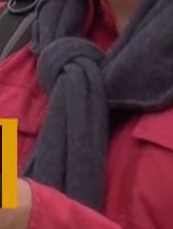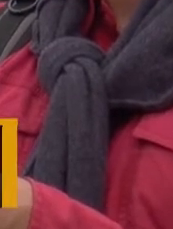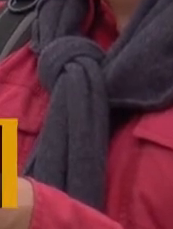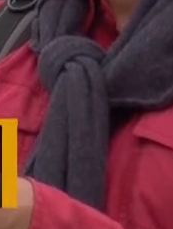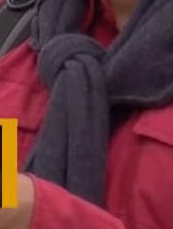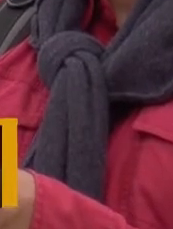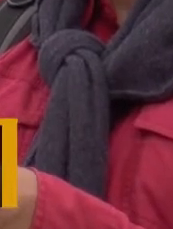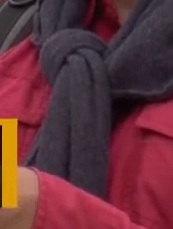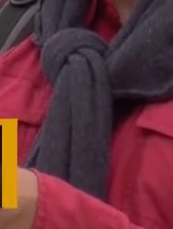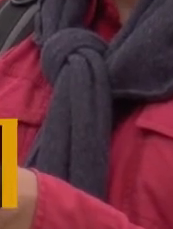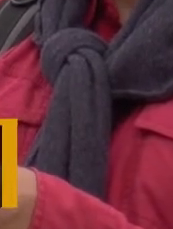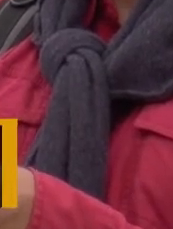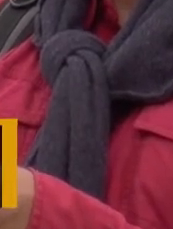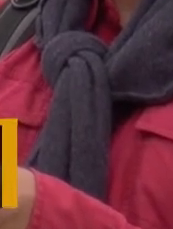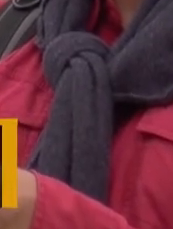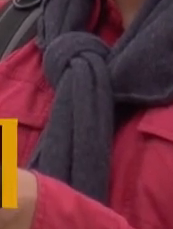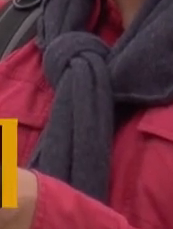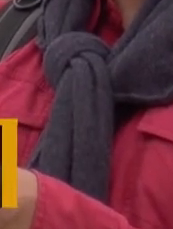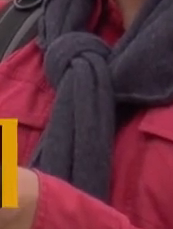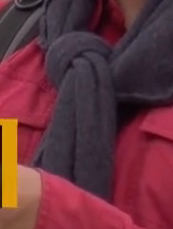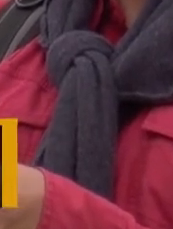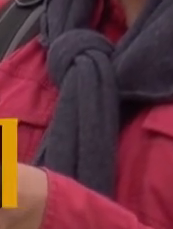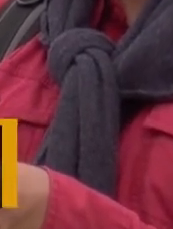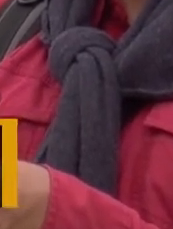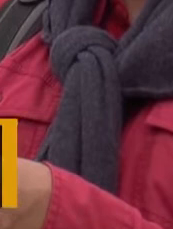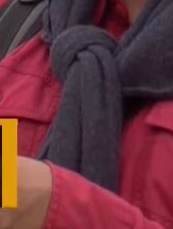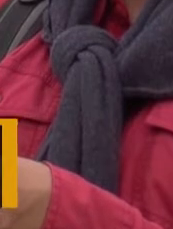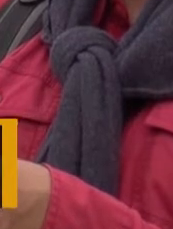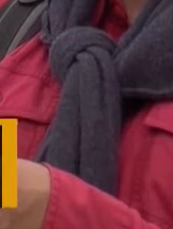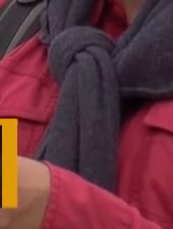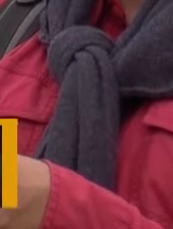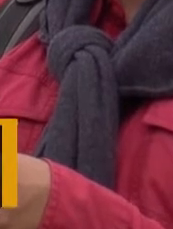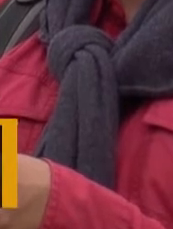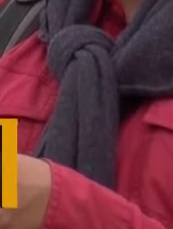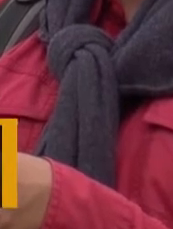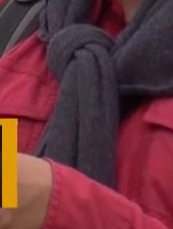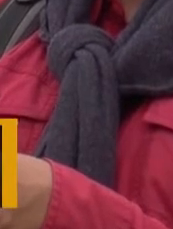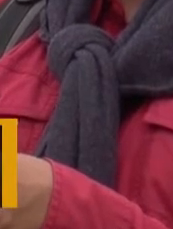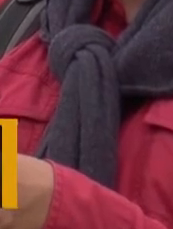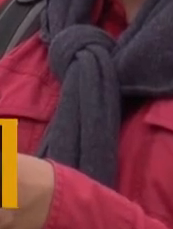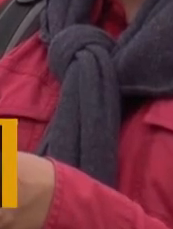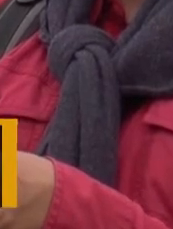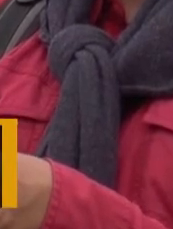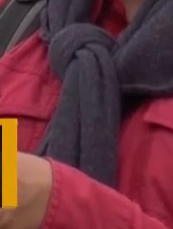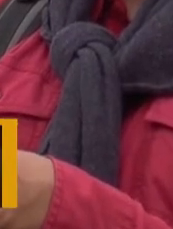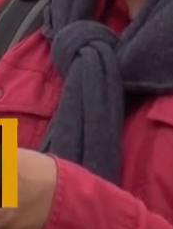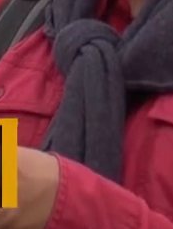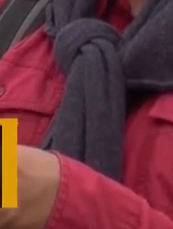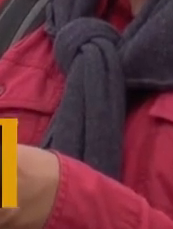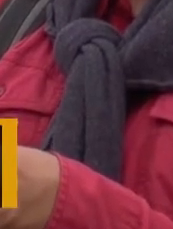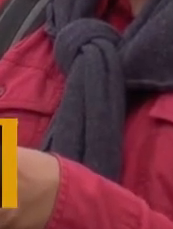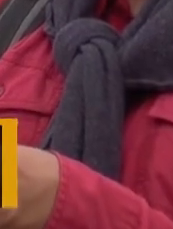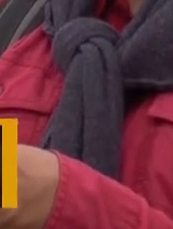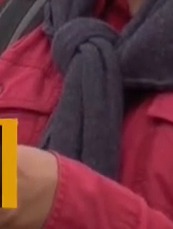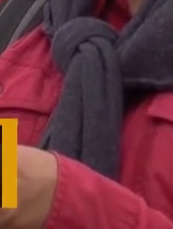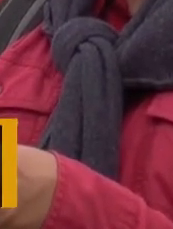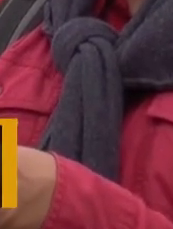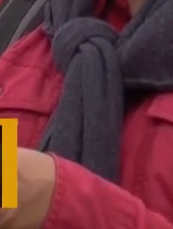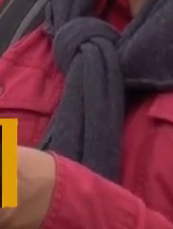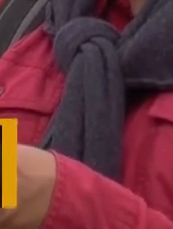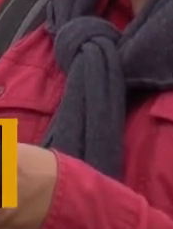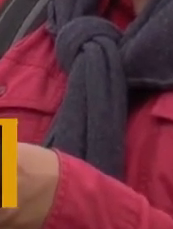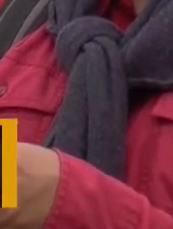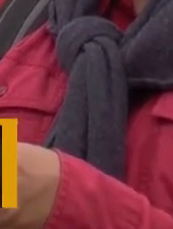el compromiso con la cancha, ya tenemos el proyecto, está ahí como dice la presidenta en cola, esperamos